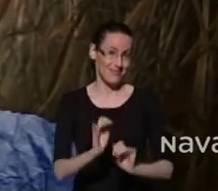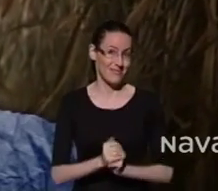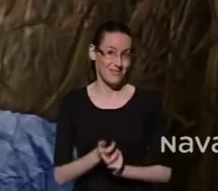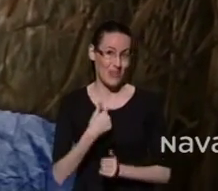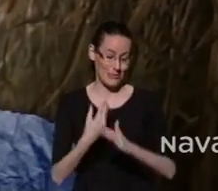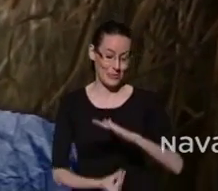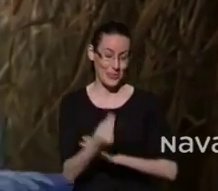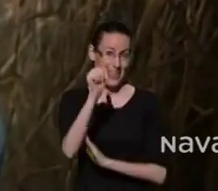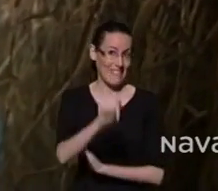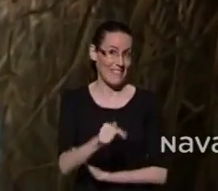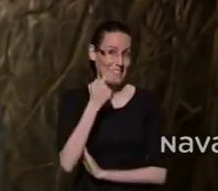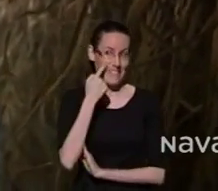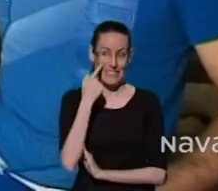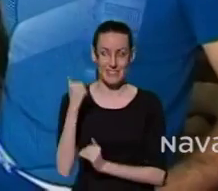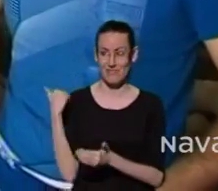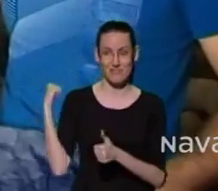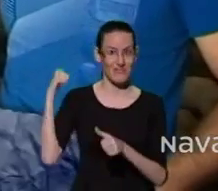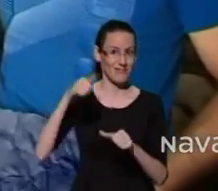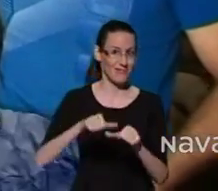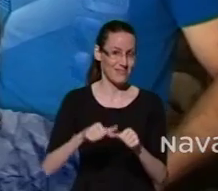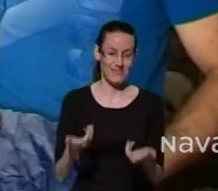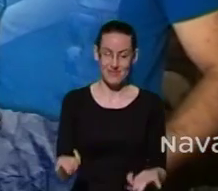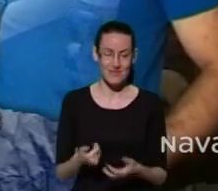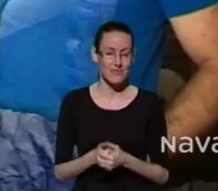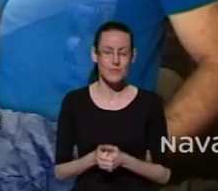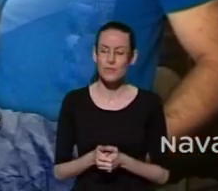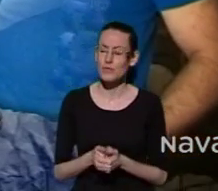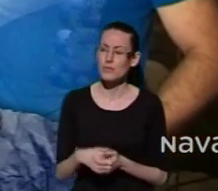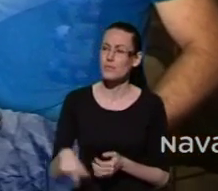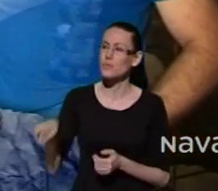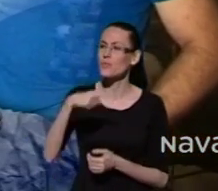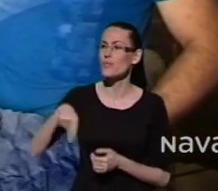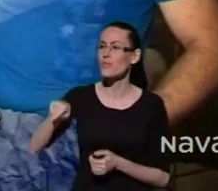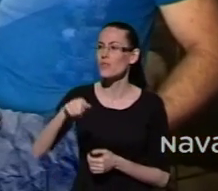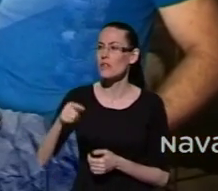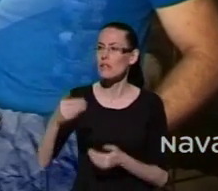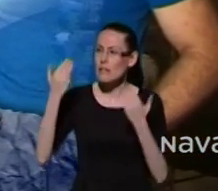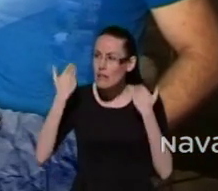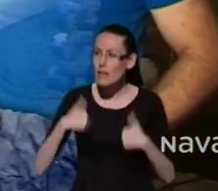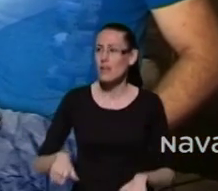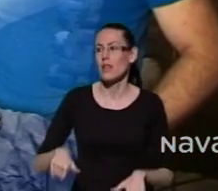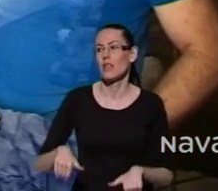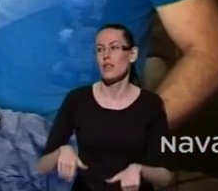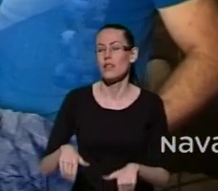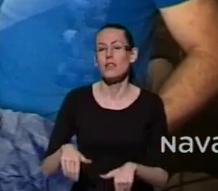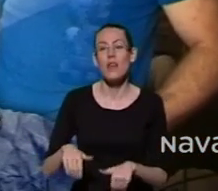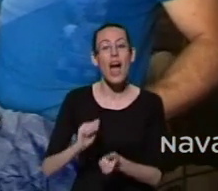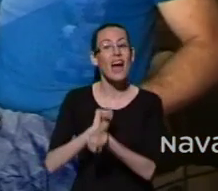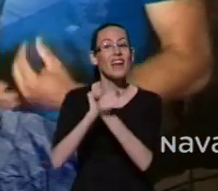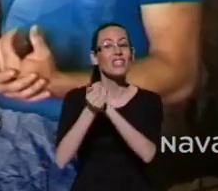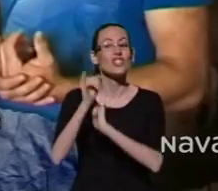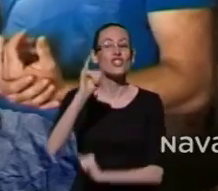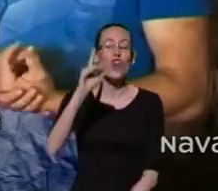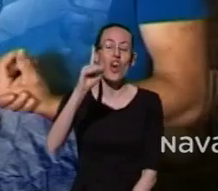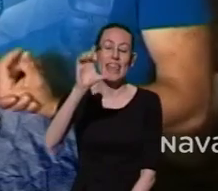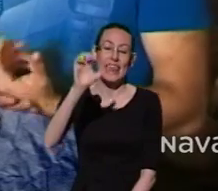hemos nacido aquí, entonces es lo que hemos visto y lo que hemos mamado uno al final. Vosotros habéis conseguido 9 nominaciones del Consejo Regulador de Idiazábal, ¿no? Sí,